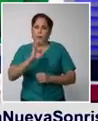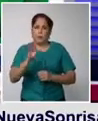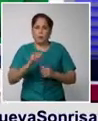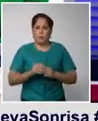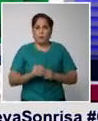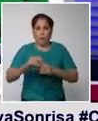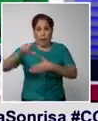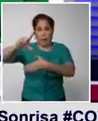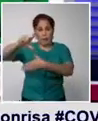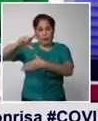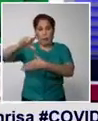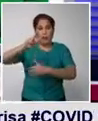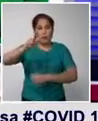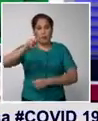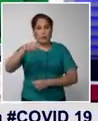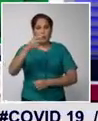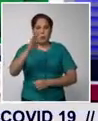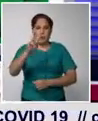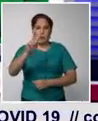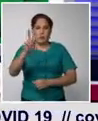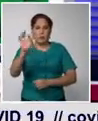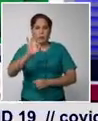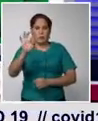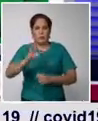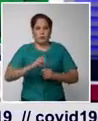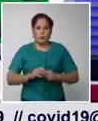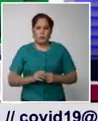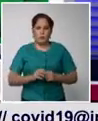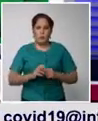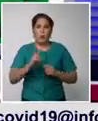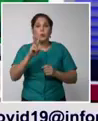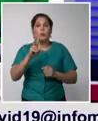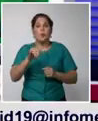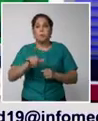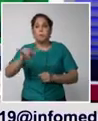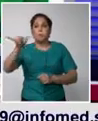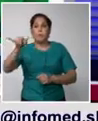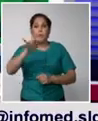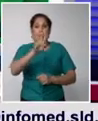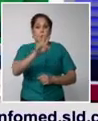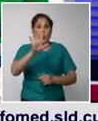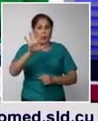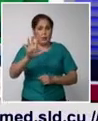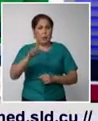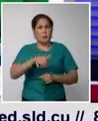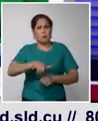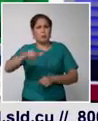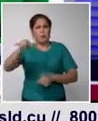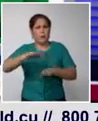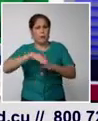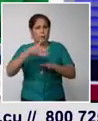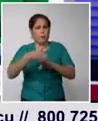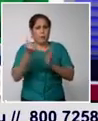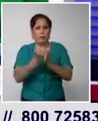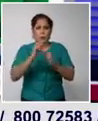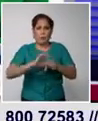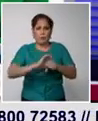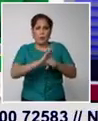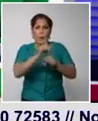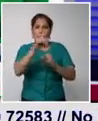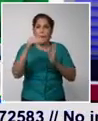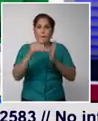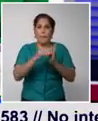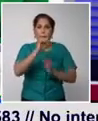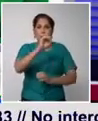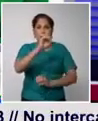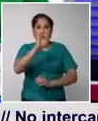que es 2,41%. 2 evacuados, 54 retornados a sus países después del diagnóstico, 1.007 altas en